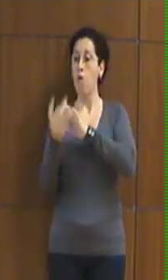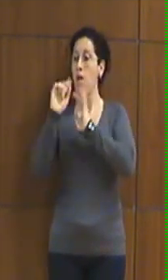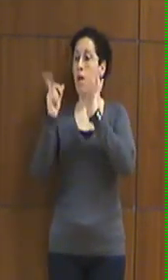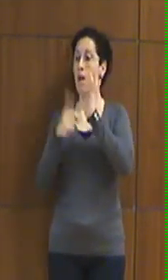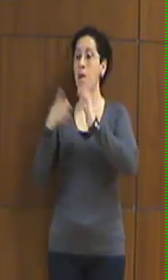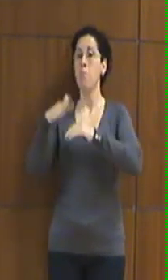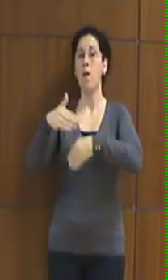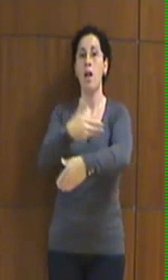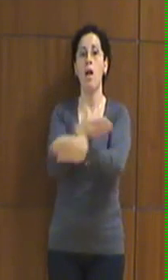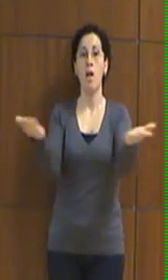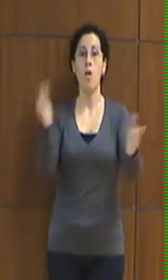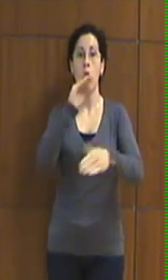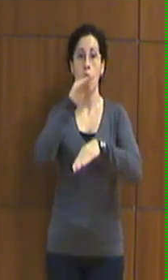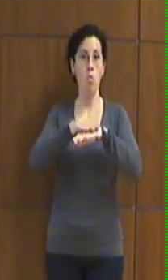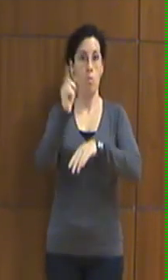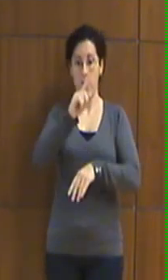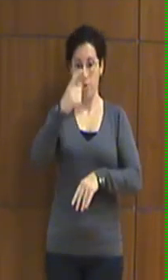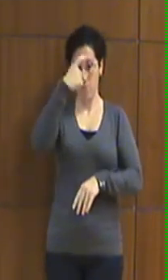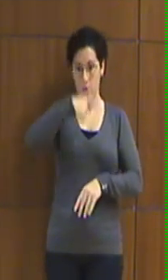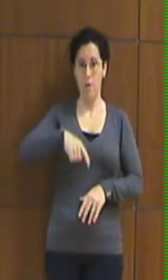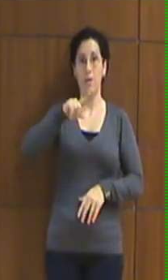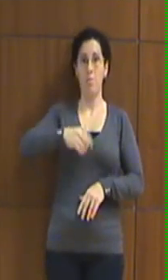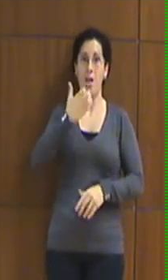demás, empiece usted a dar ejemplo.